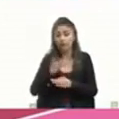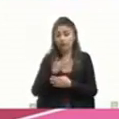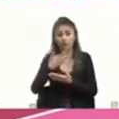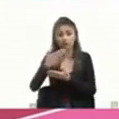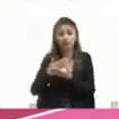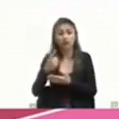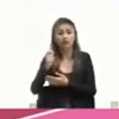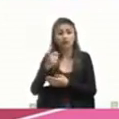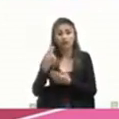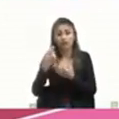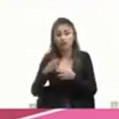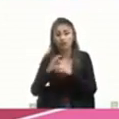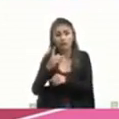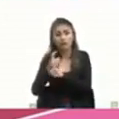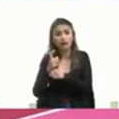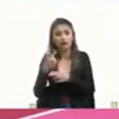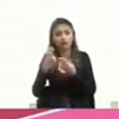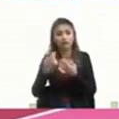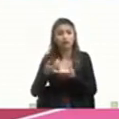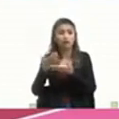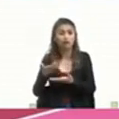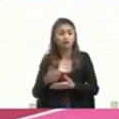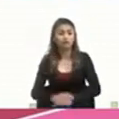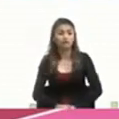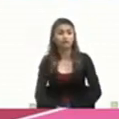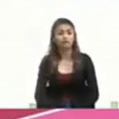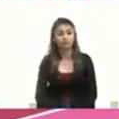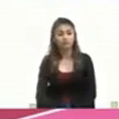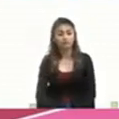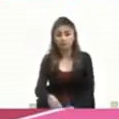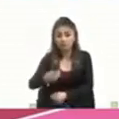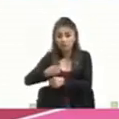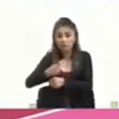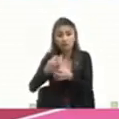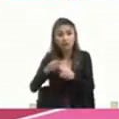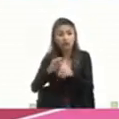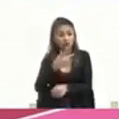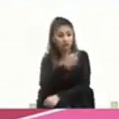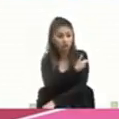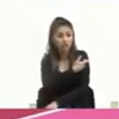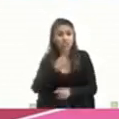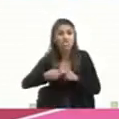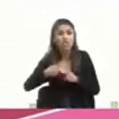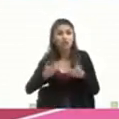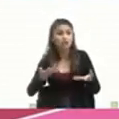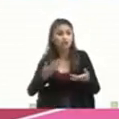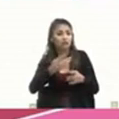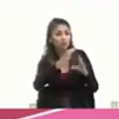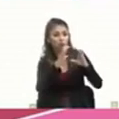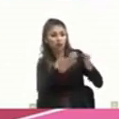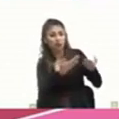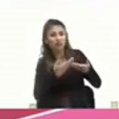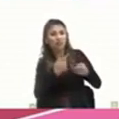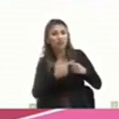de priorizar merecidamente que primero se vacunen quienes nos cuidan, quienes